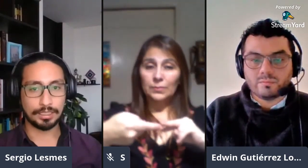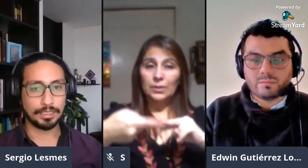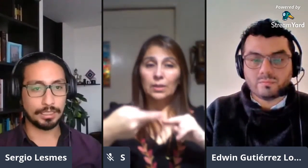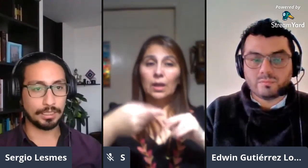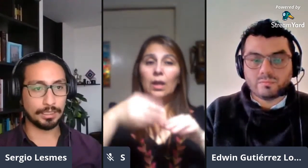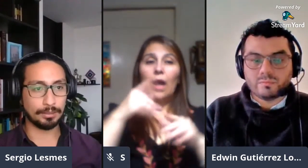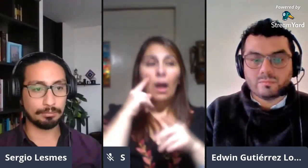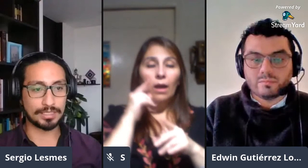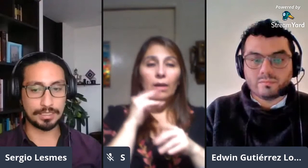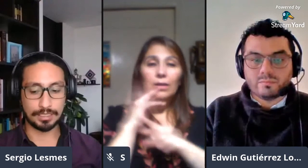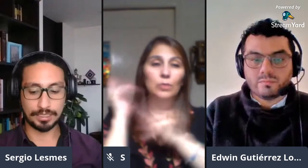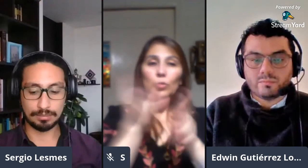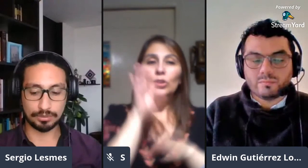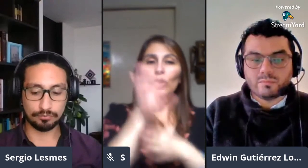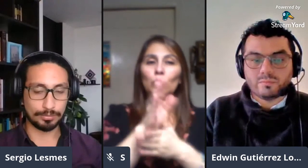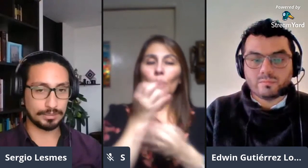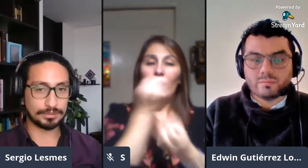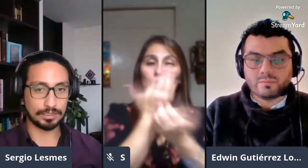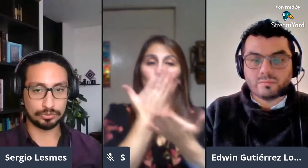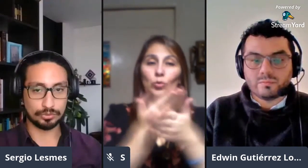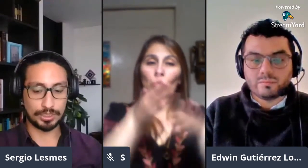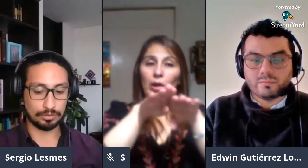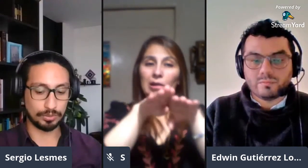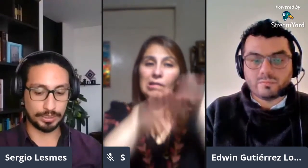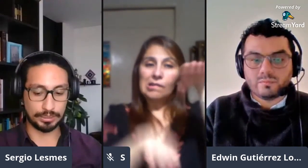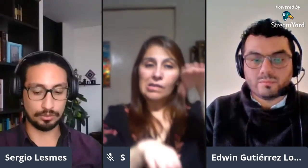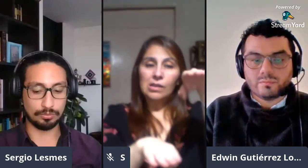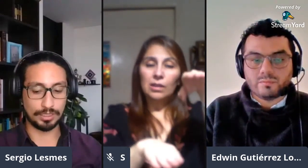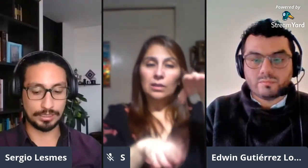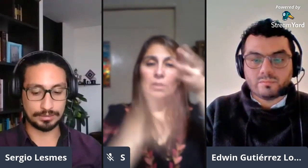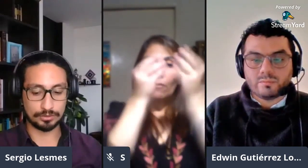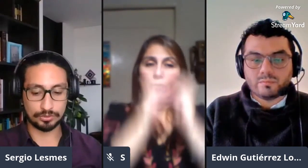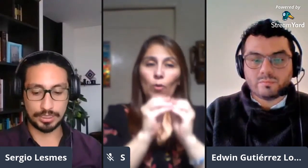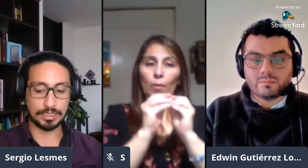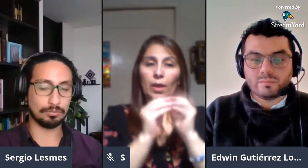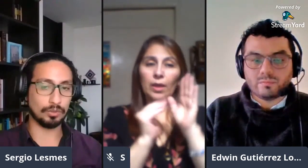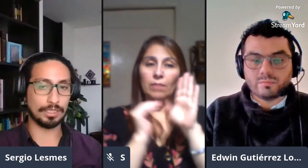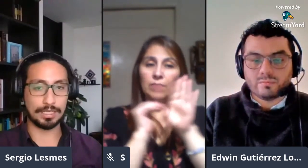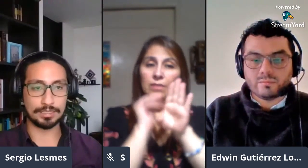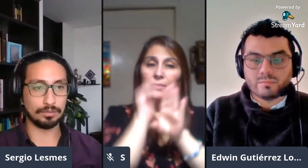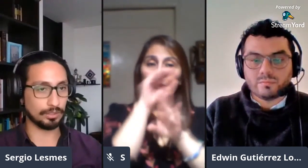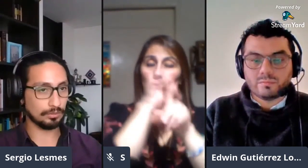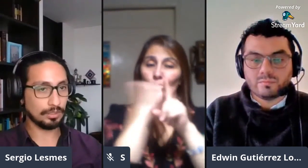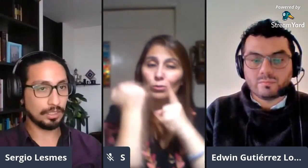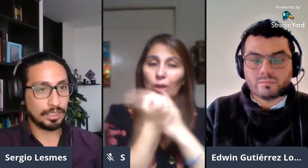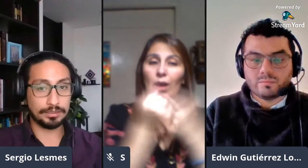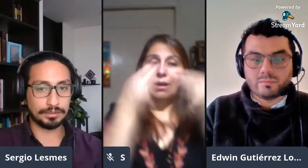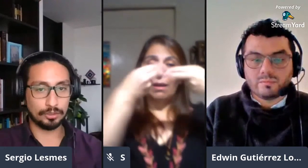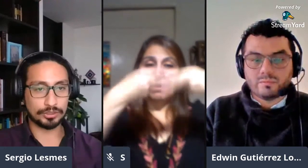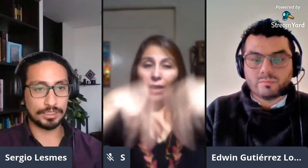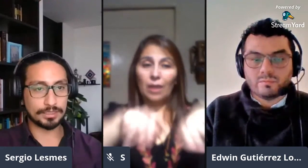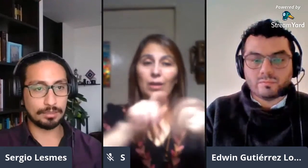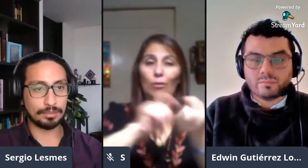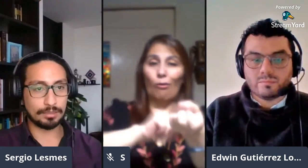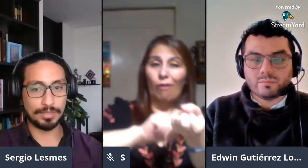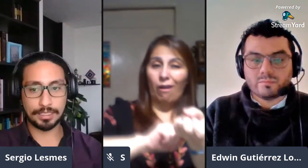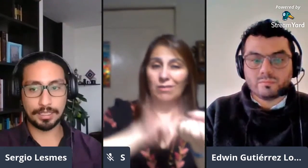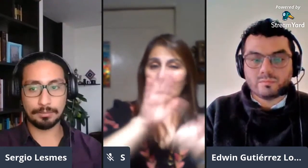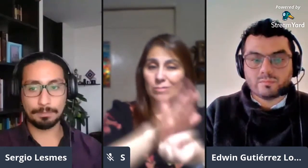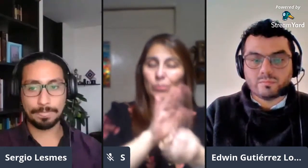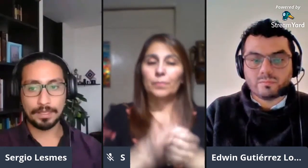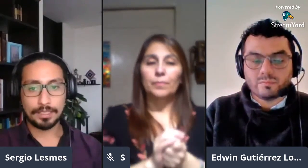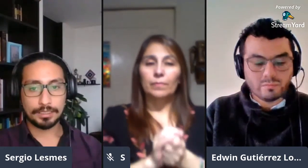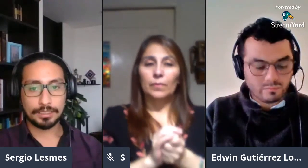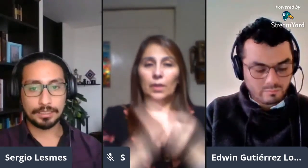estructural basada, digamos, en formas de estatus social como el género, como la clase social, como la raza, bueno, entre otras, que me